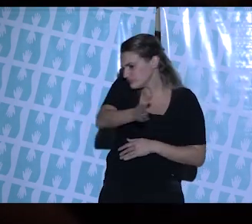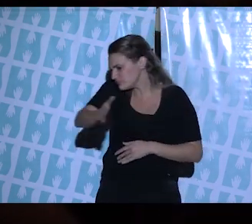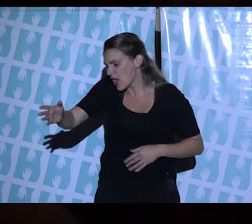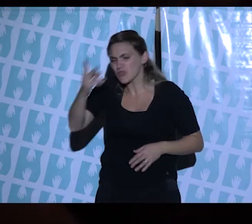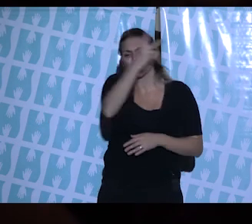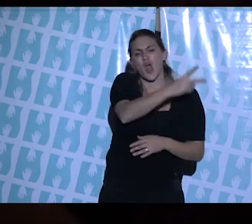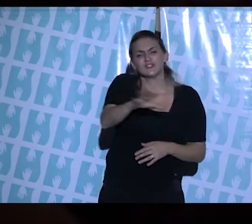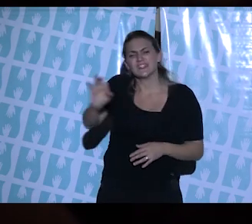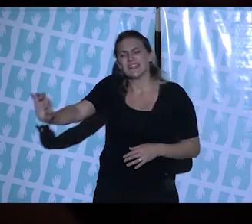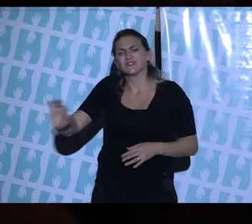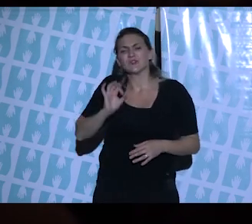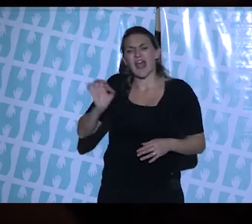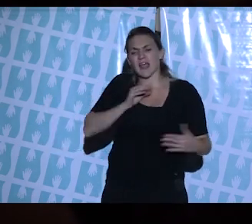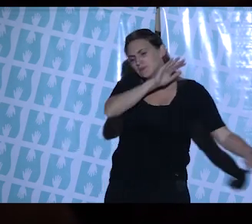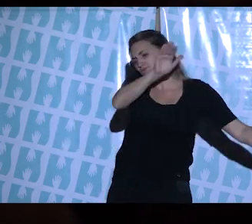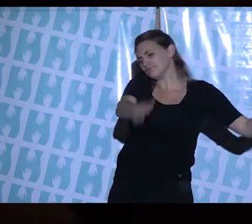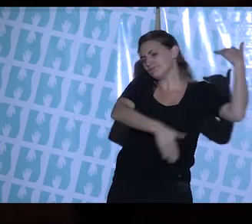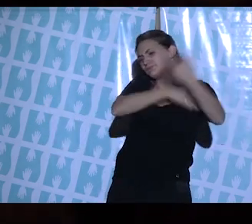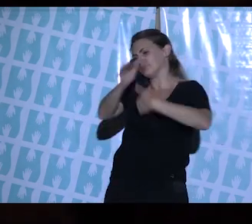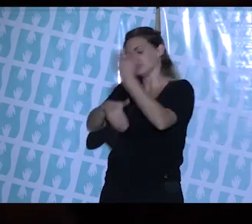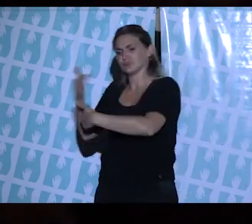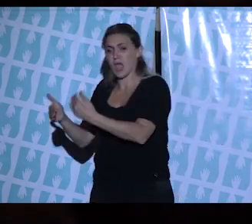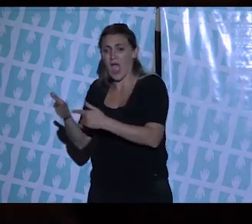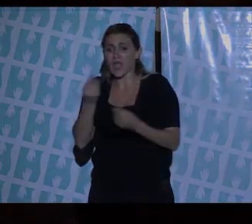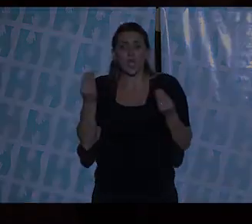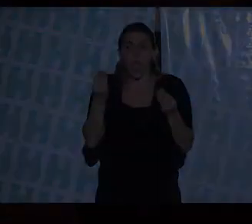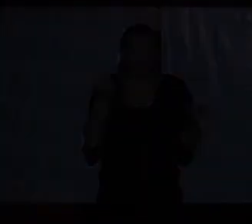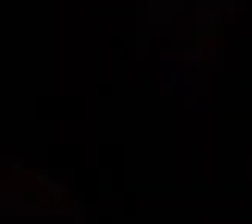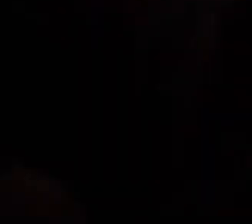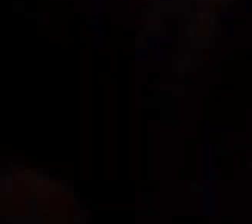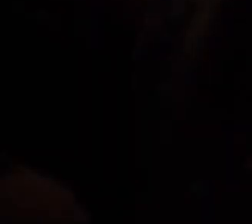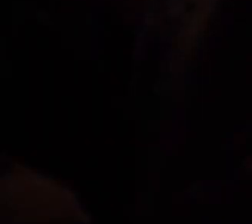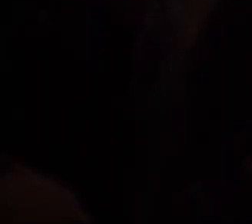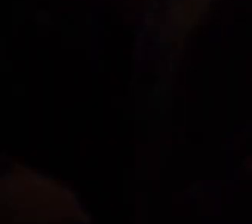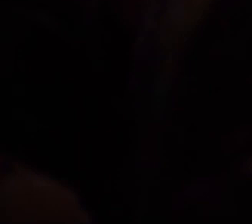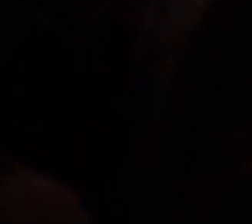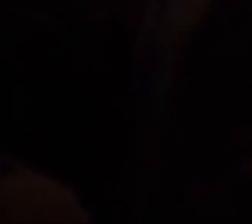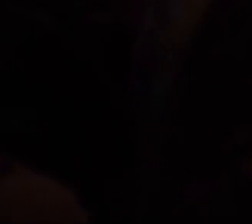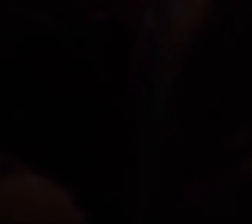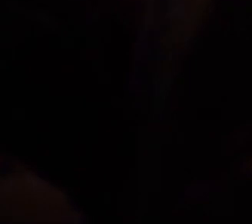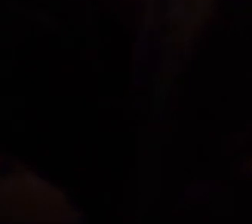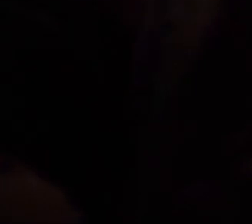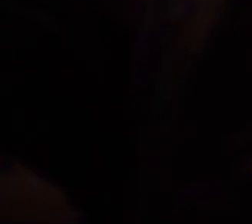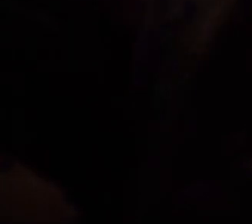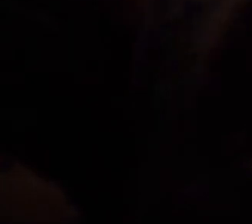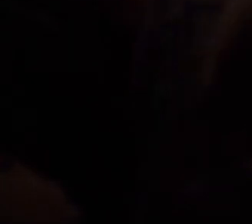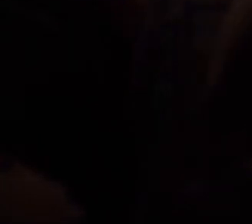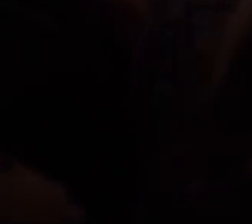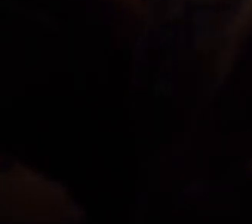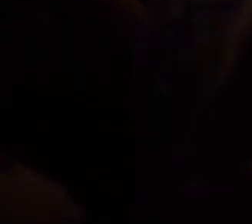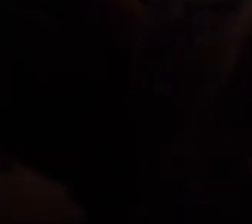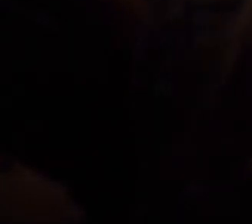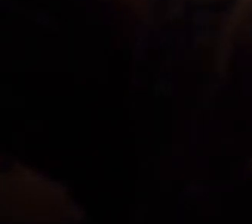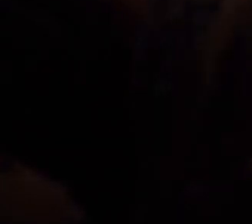de ese progreso en los últimos poquísimos años. De manera tal que en este momento estamos en condiciones de